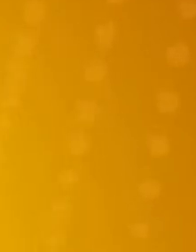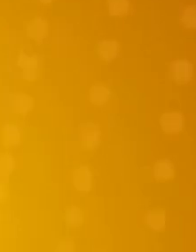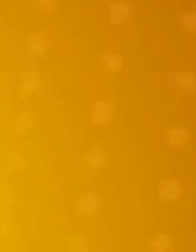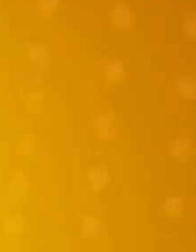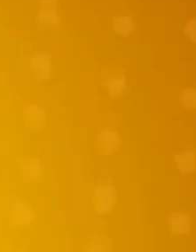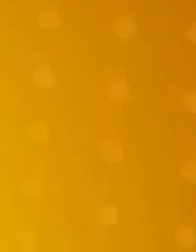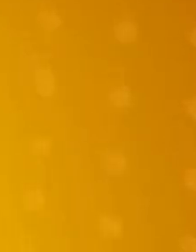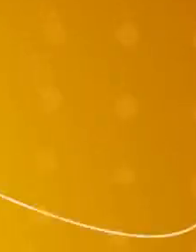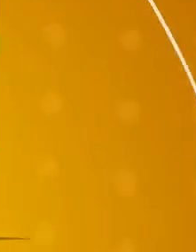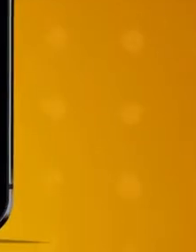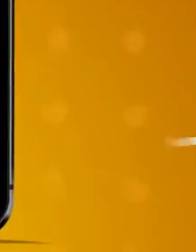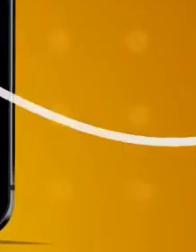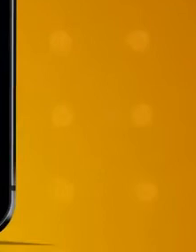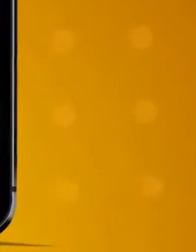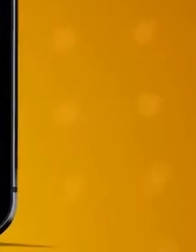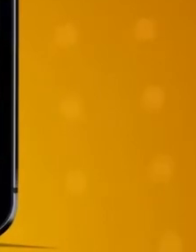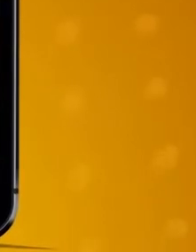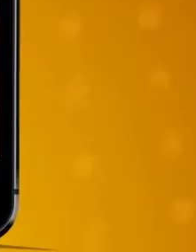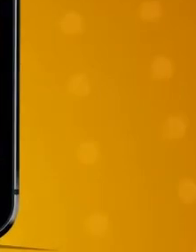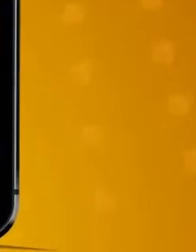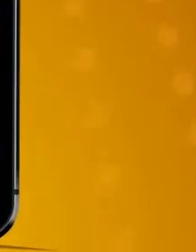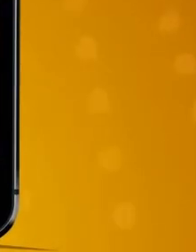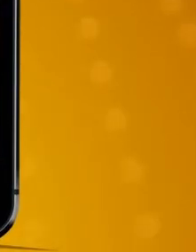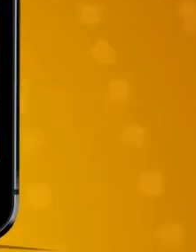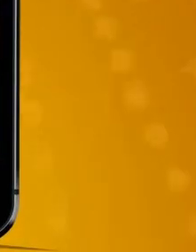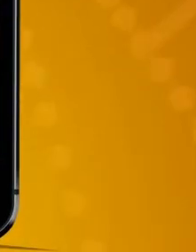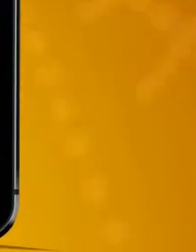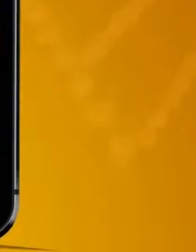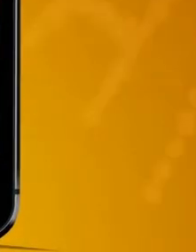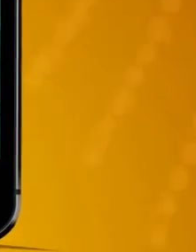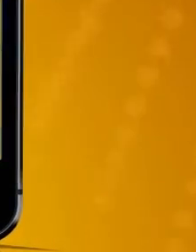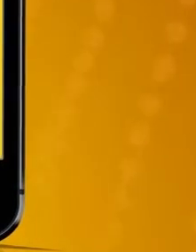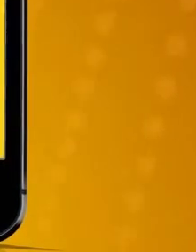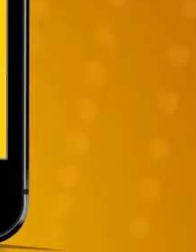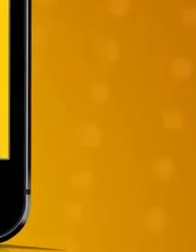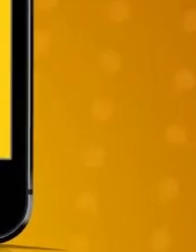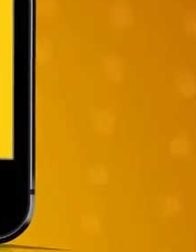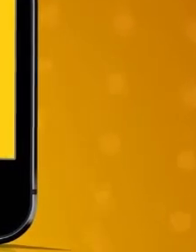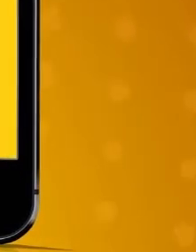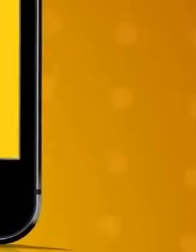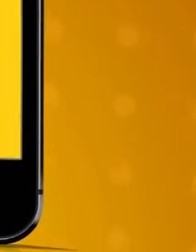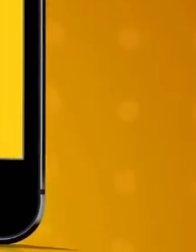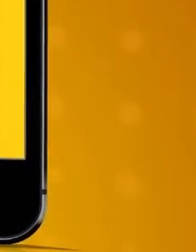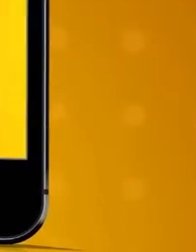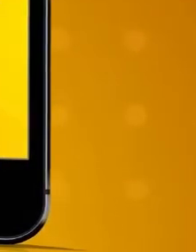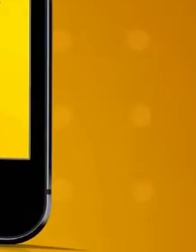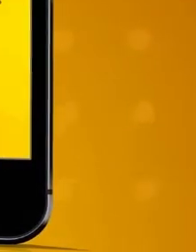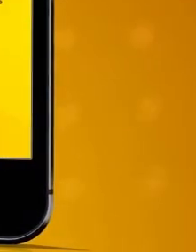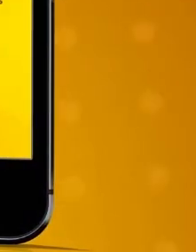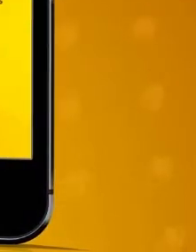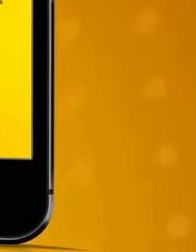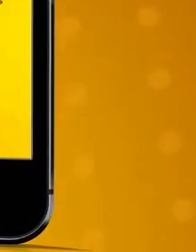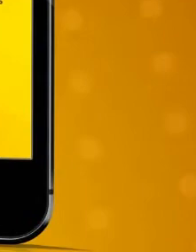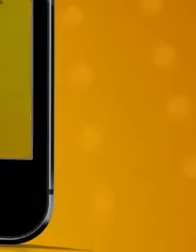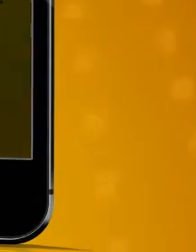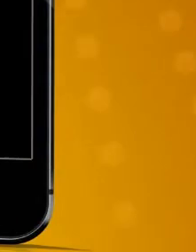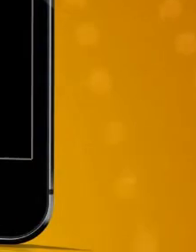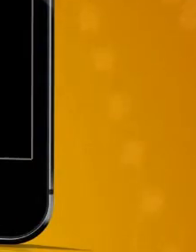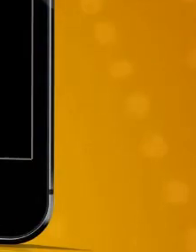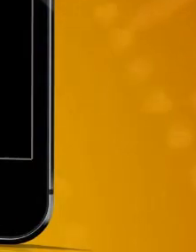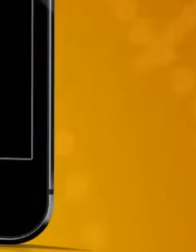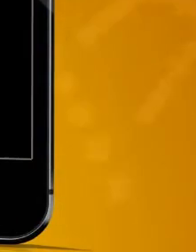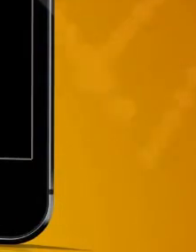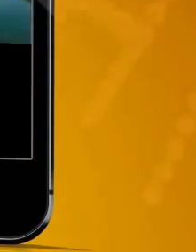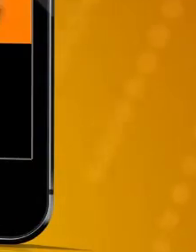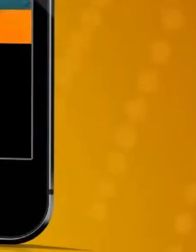tienen que hacer es descargar la aplicación. Luego la abren, dan clic en señal en vivo.